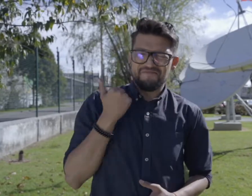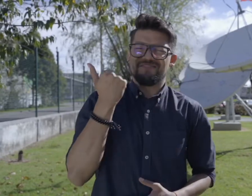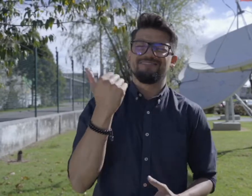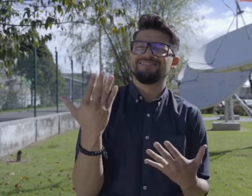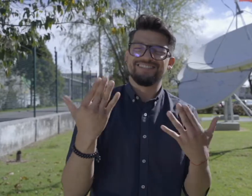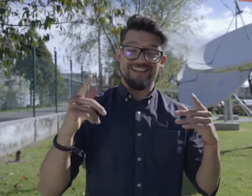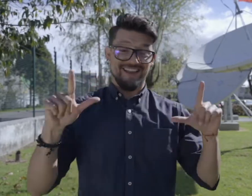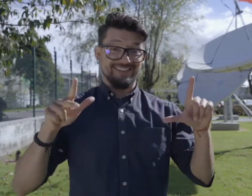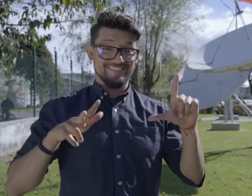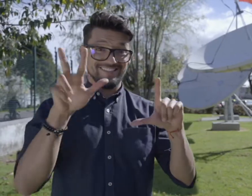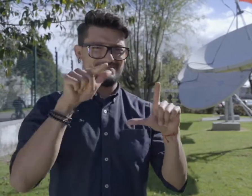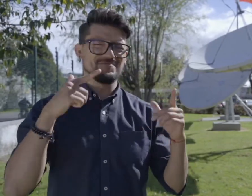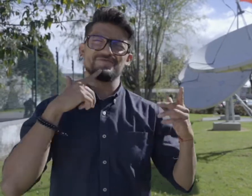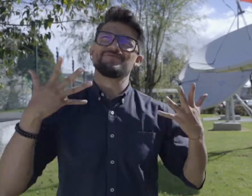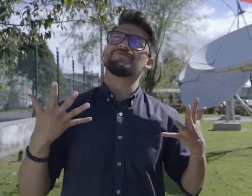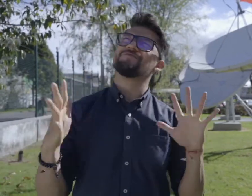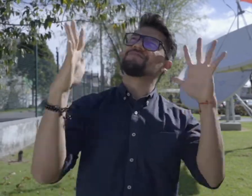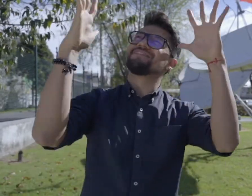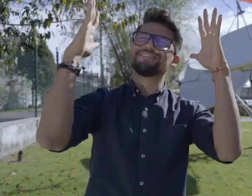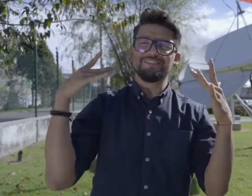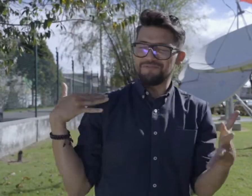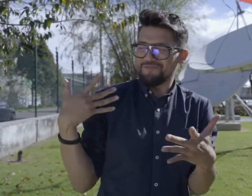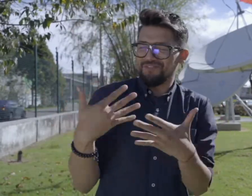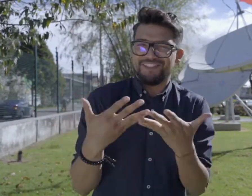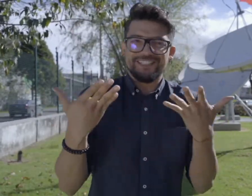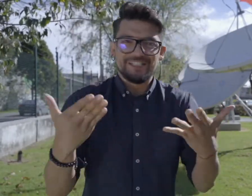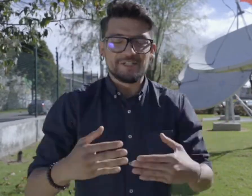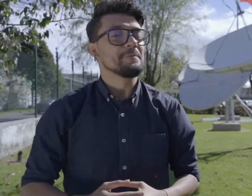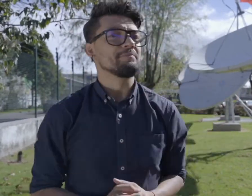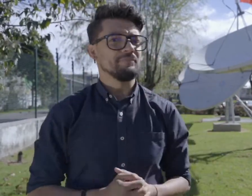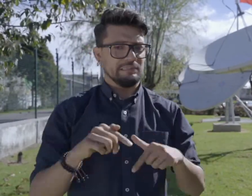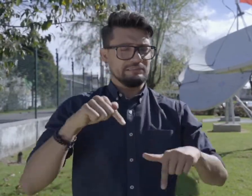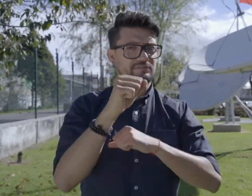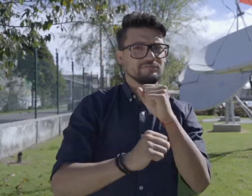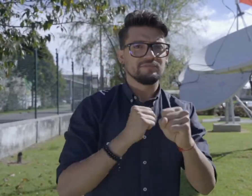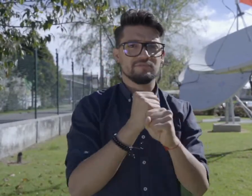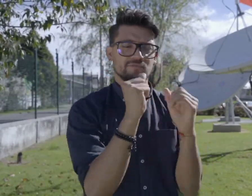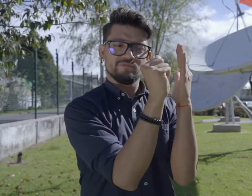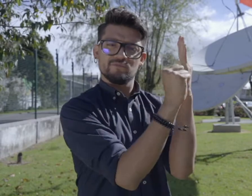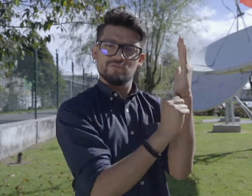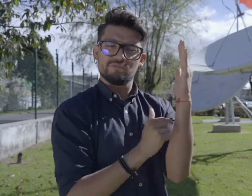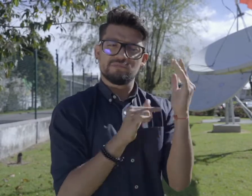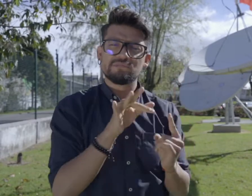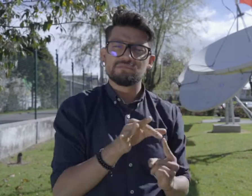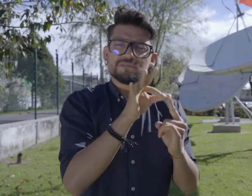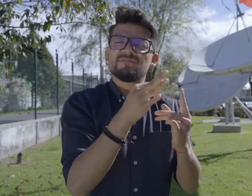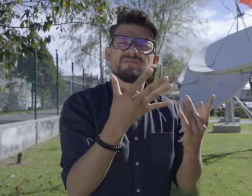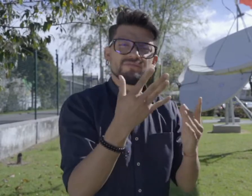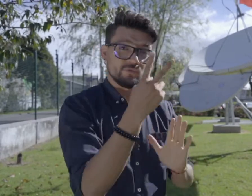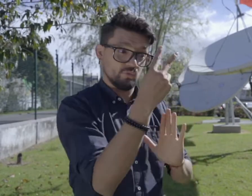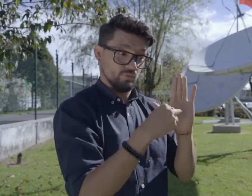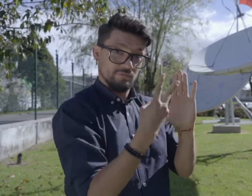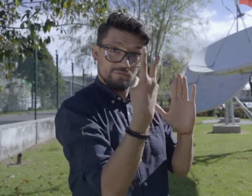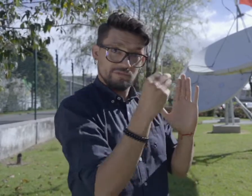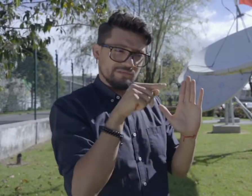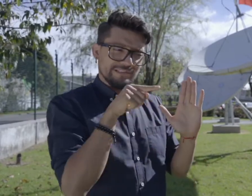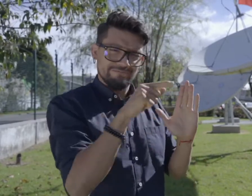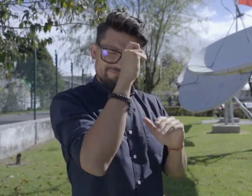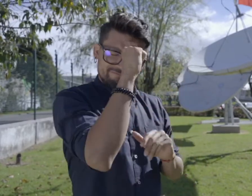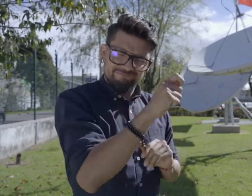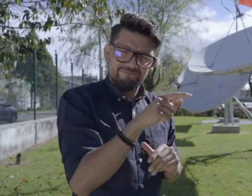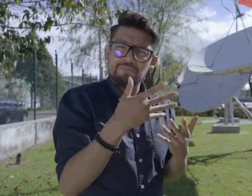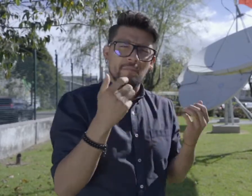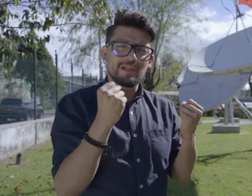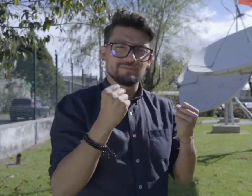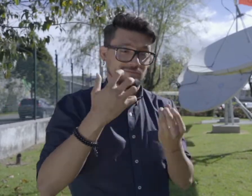Así que hoy, aprovechando que estamos de aniversario, quisimos hacer un programa especial dedicado al 2020. El año